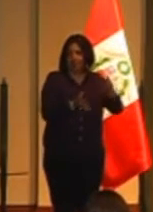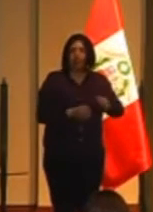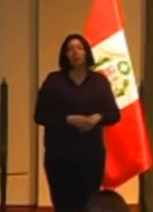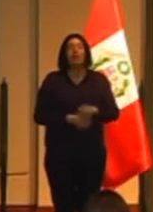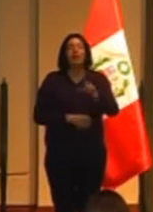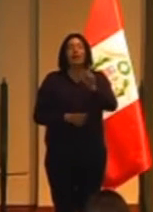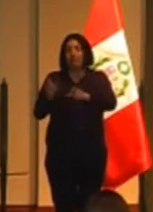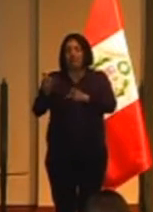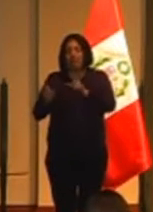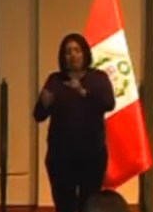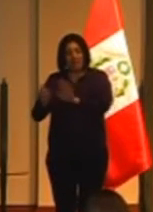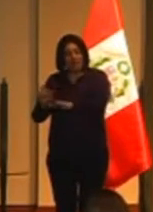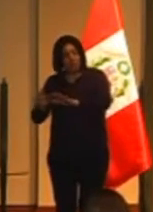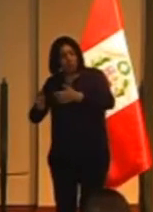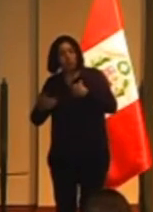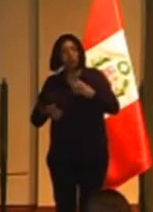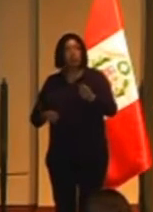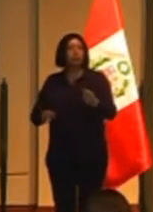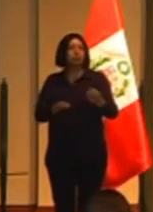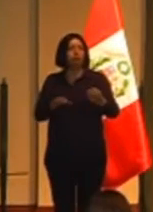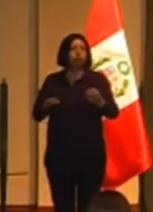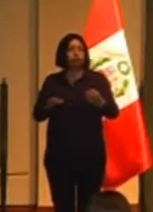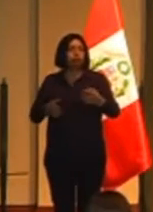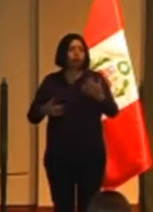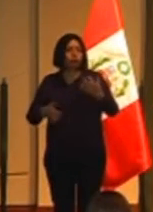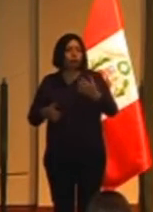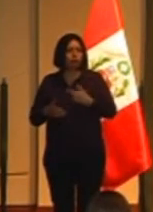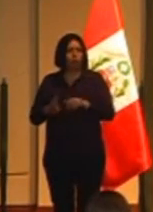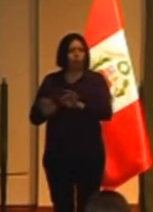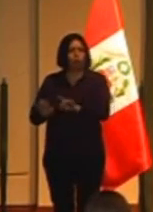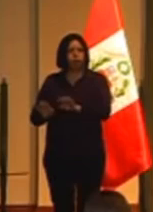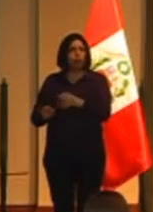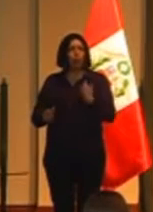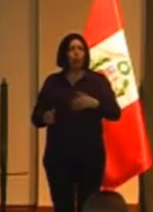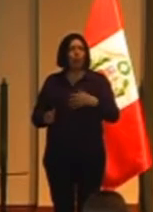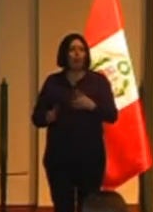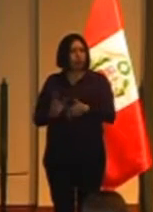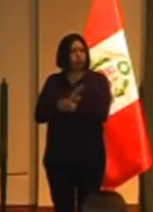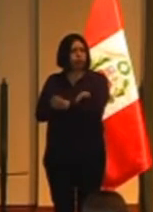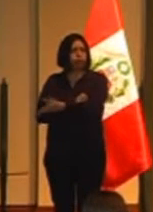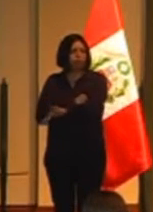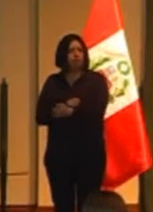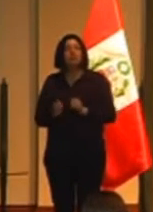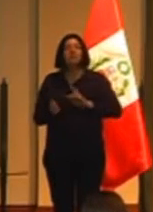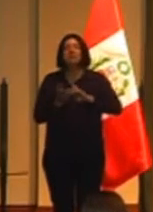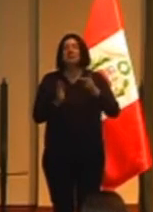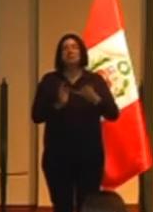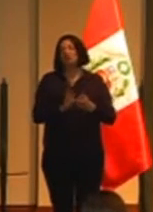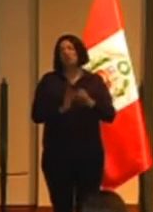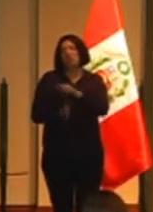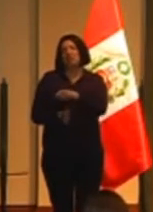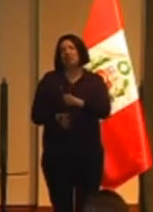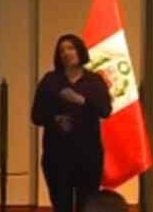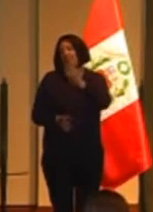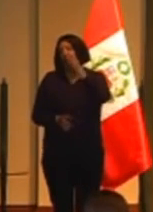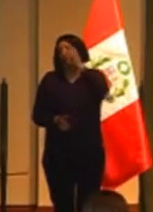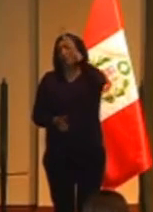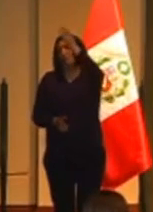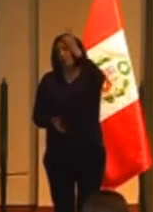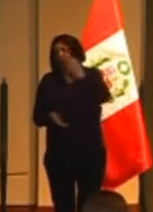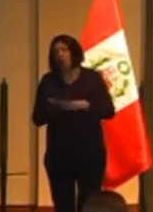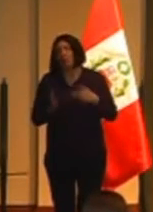toca instrumentos con una virtuosidad impresionante. No significa que ellos vayan a ser maestros de